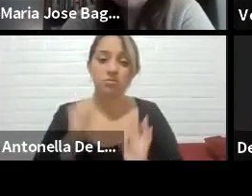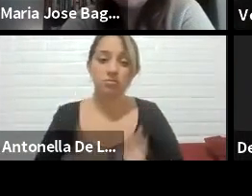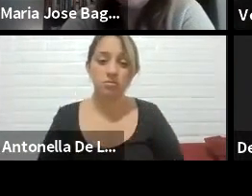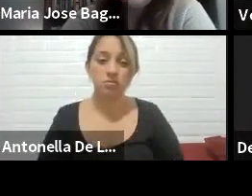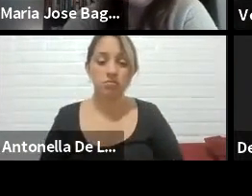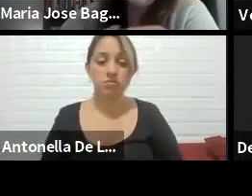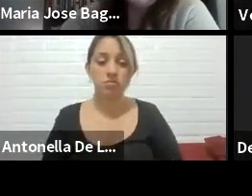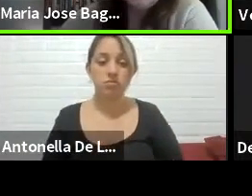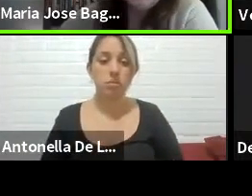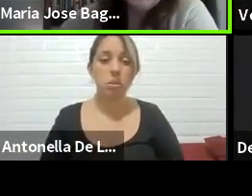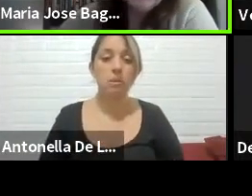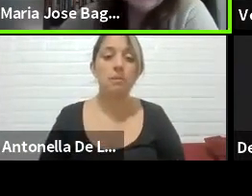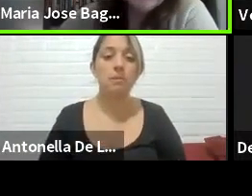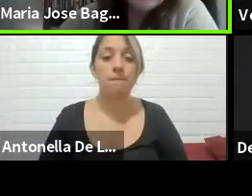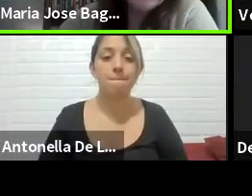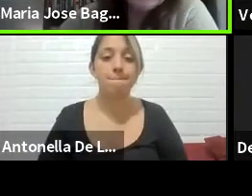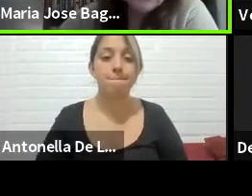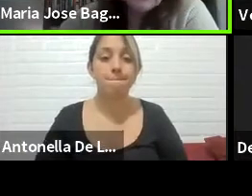Bien.